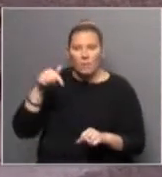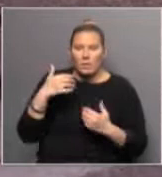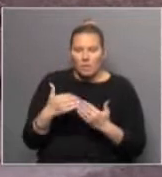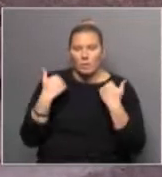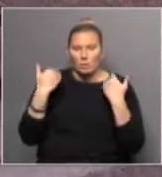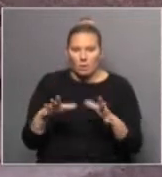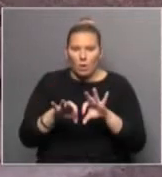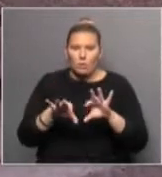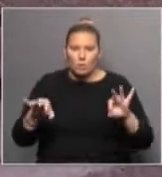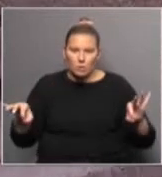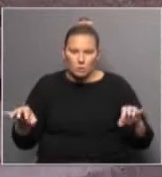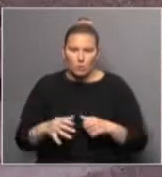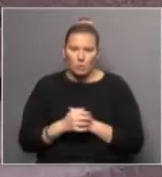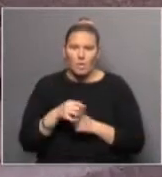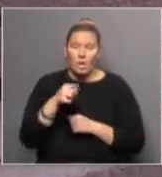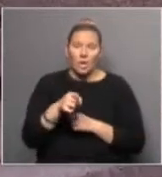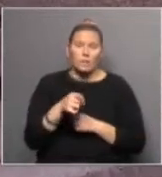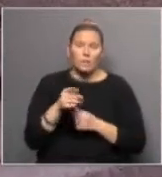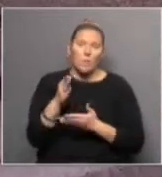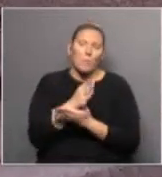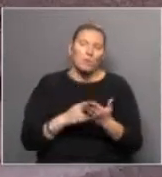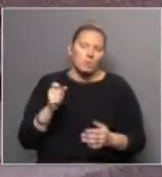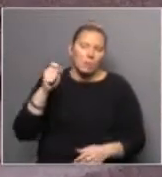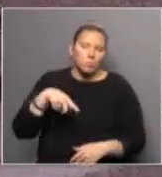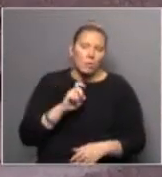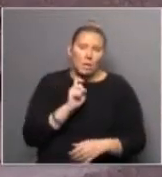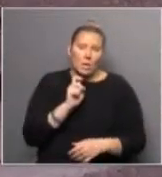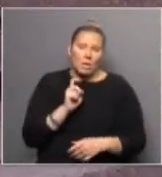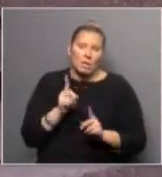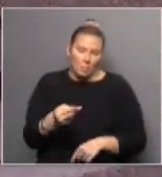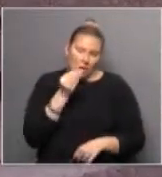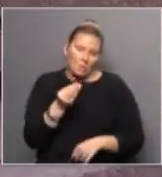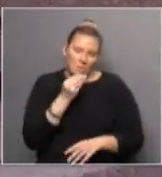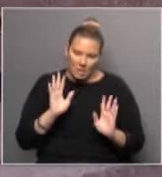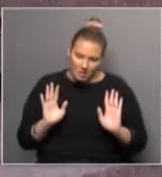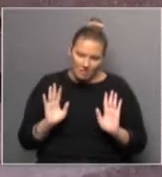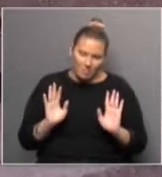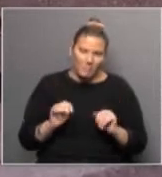ofrezco chorizo de rauza. Eso es poesía urbana y alimentaria también.